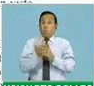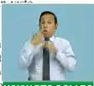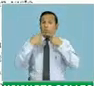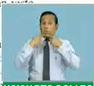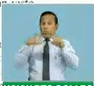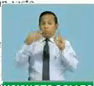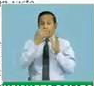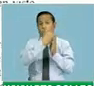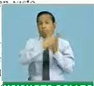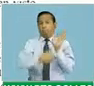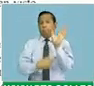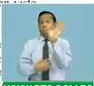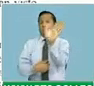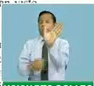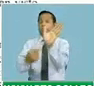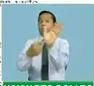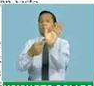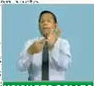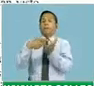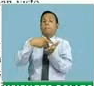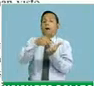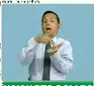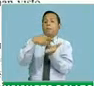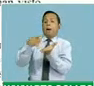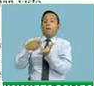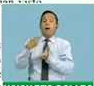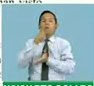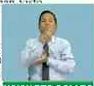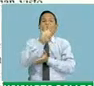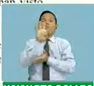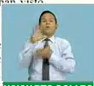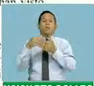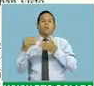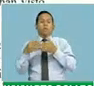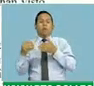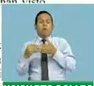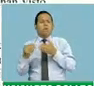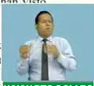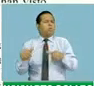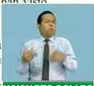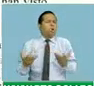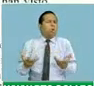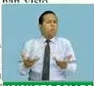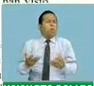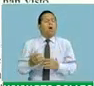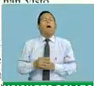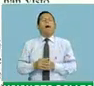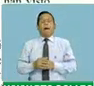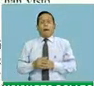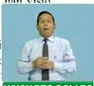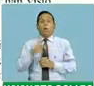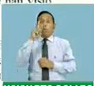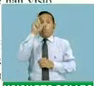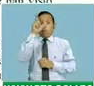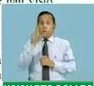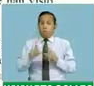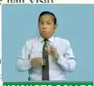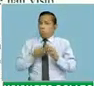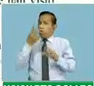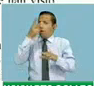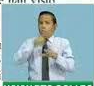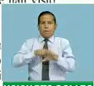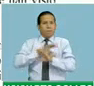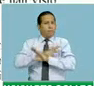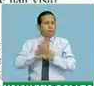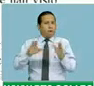una transferencia monetaria de $240, misma que se realizará a través de un solo pago por una sola ocasión,